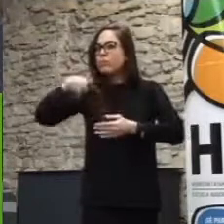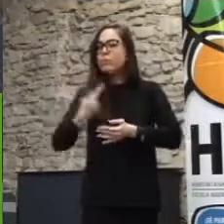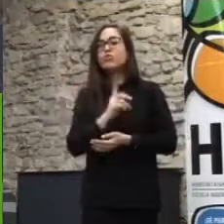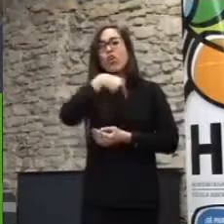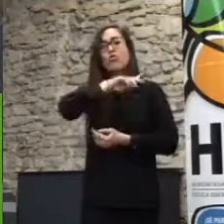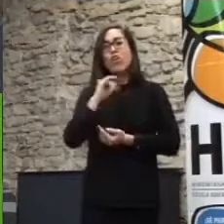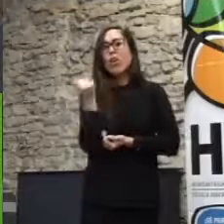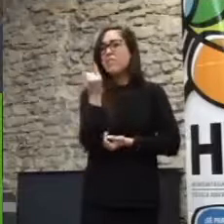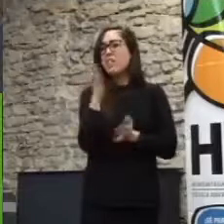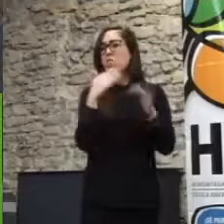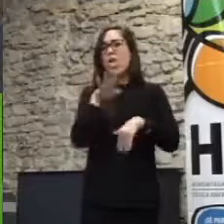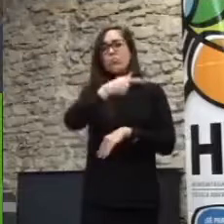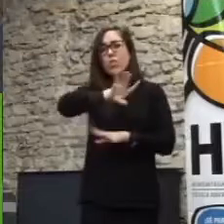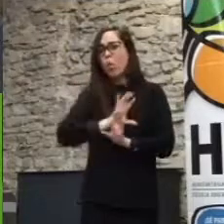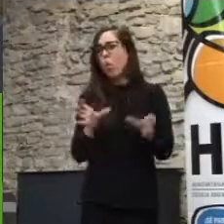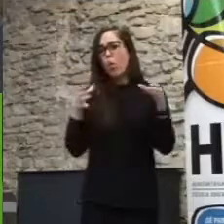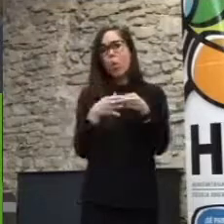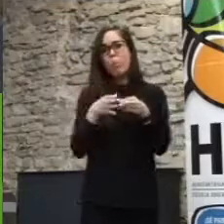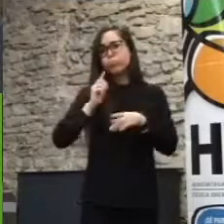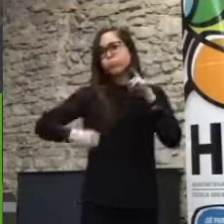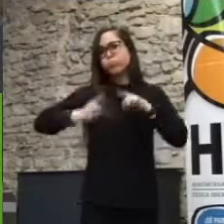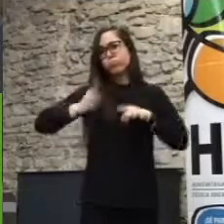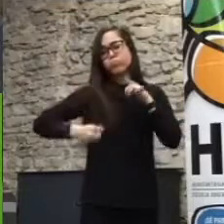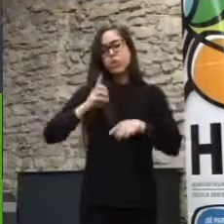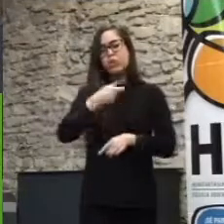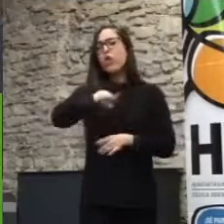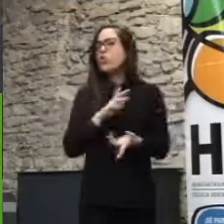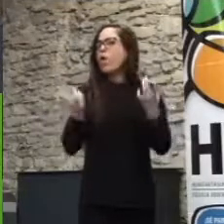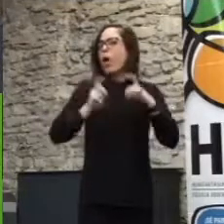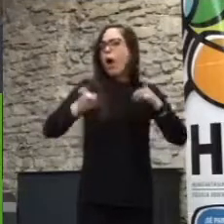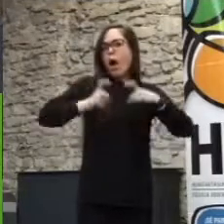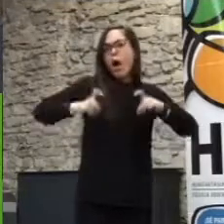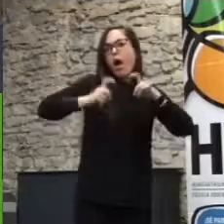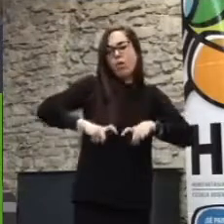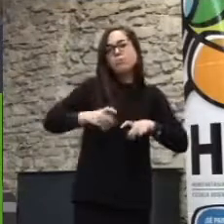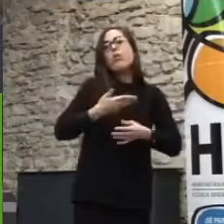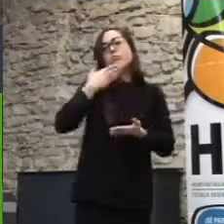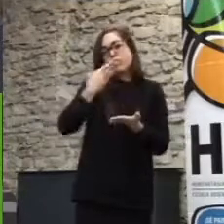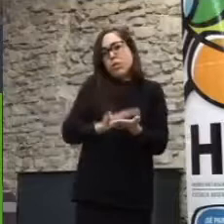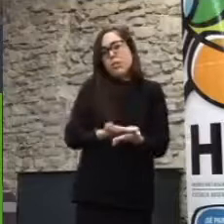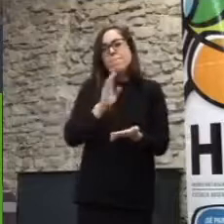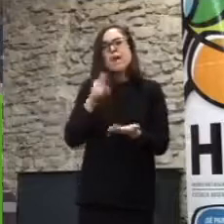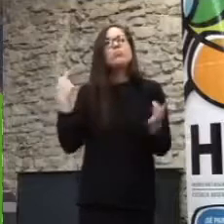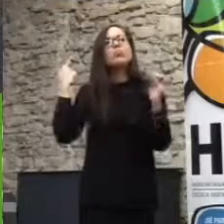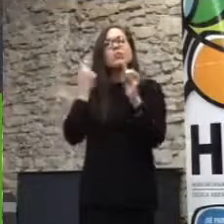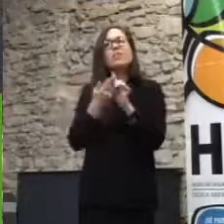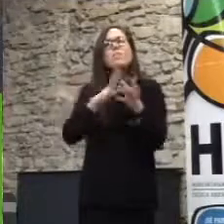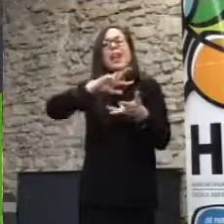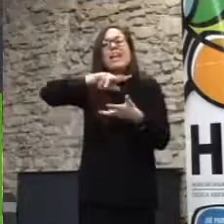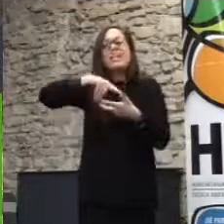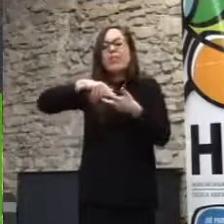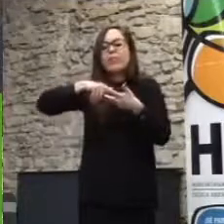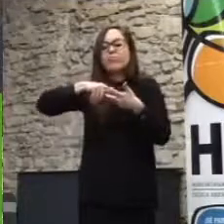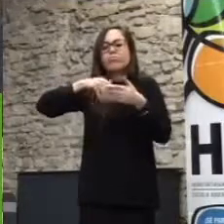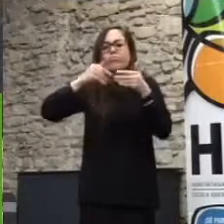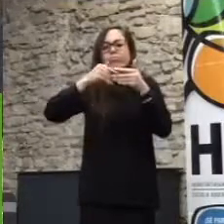jefa, funcionamos en grupo. Y hacemos reuniones, por supuesto, para organizar, seleccionar y jerarquizar las noticias o